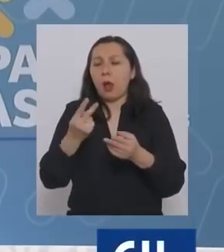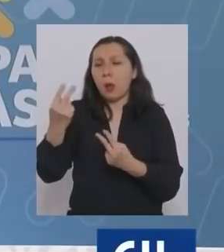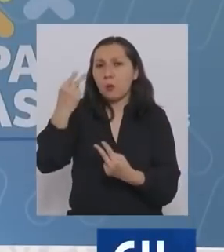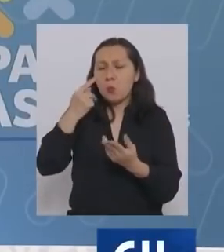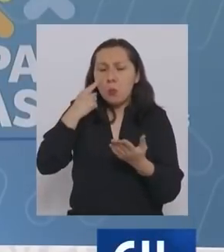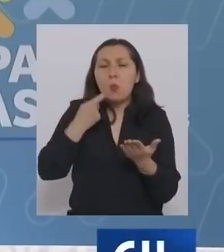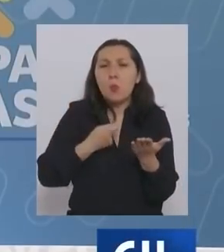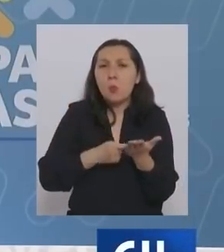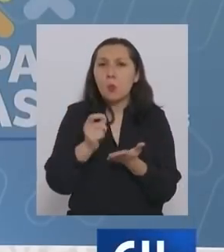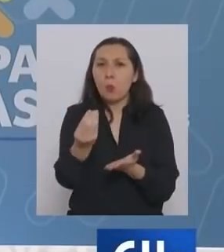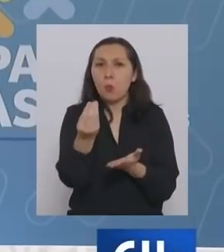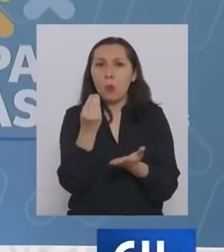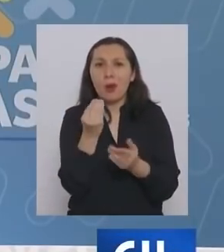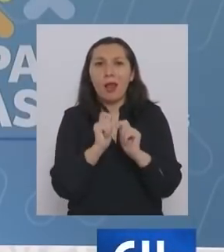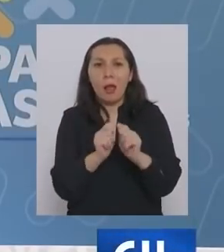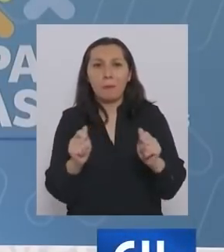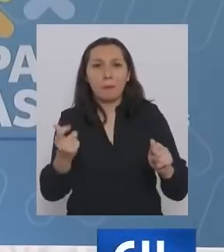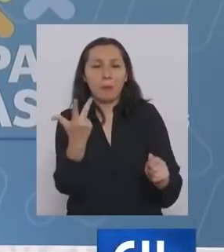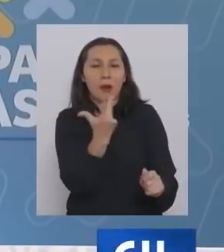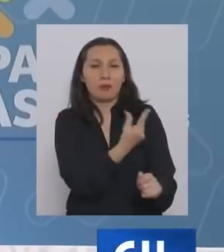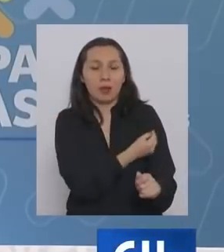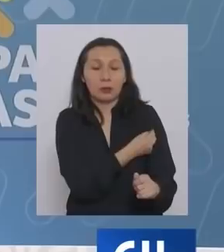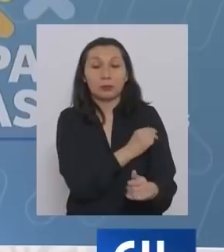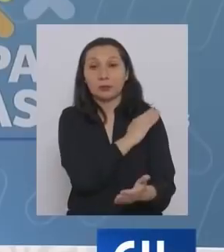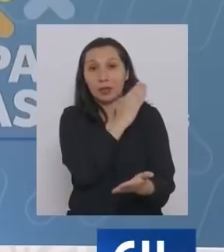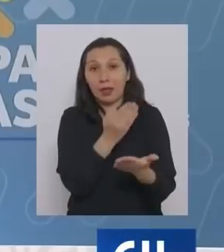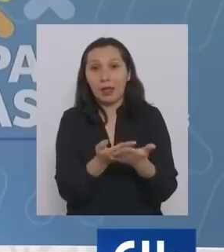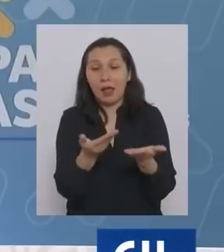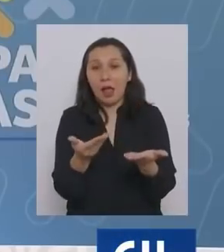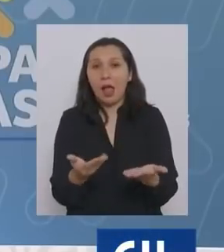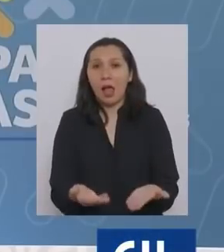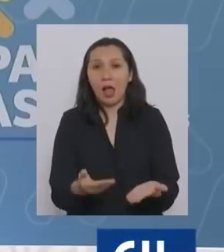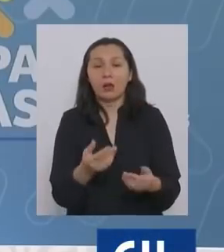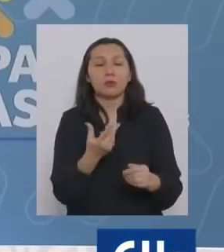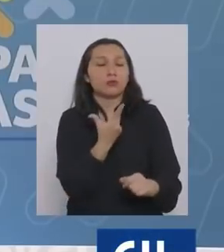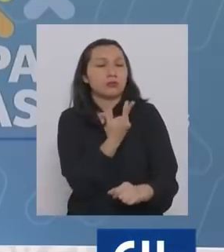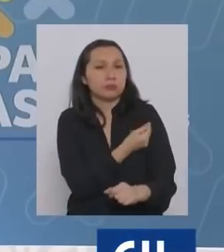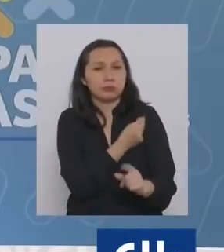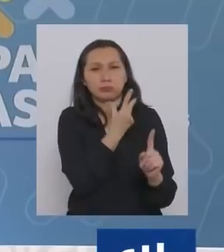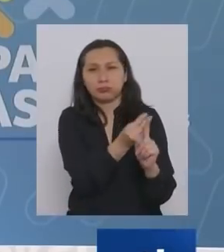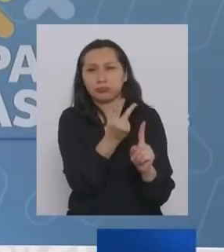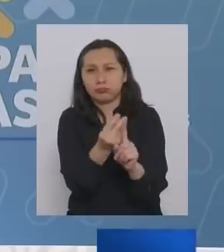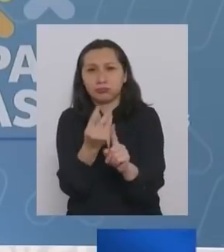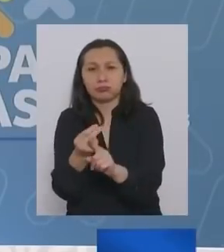reconocida campaña de vacunación. Hasta la fecha se han administrado